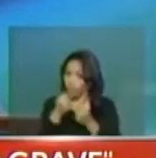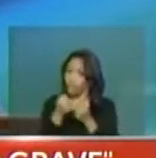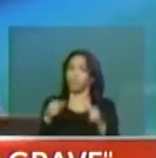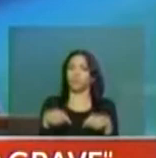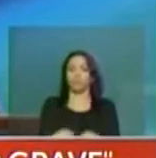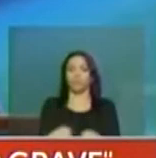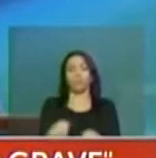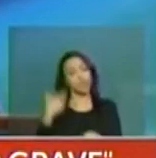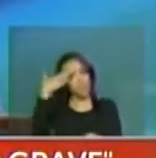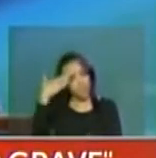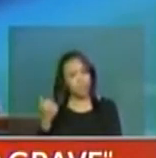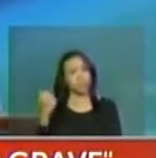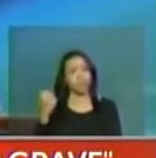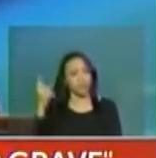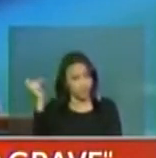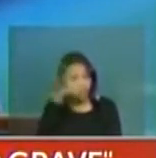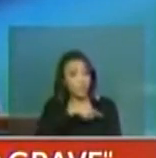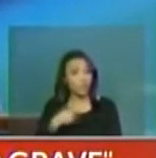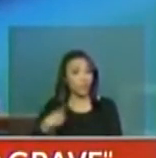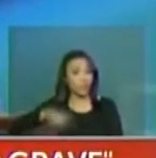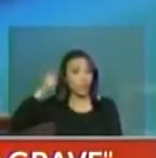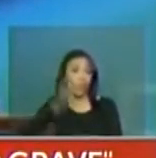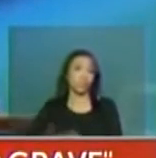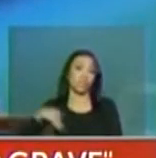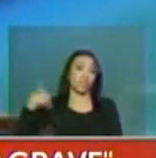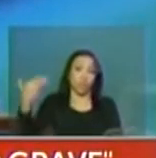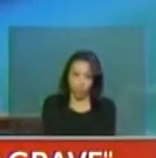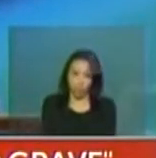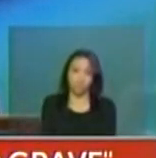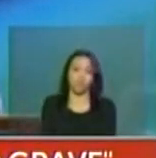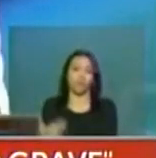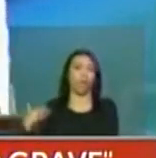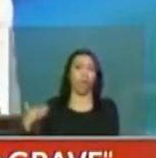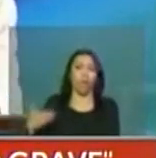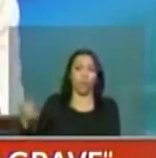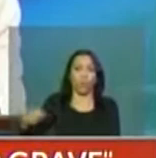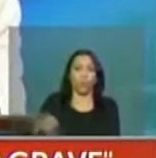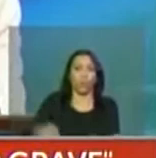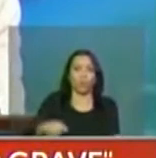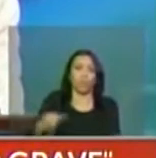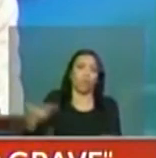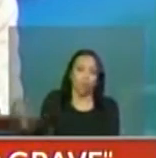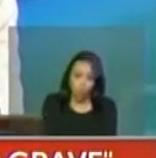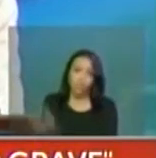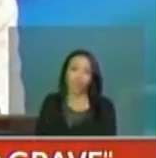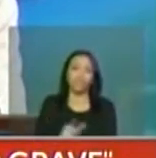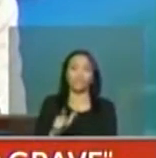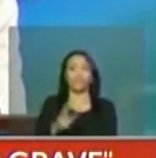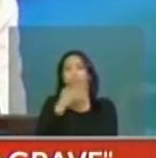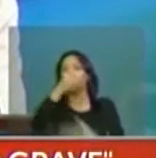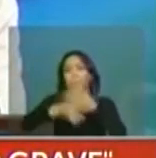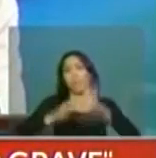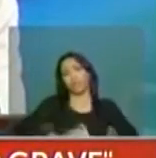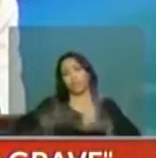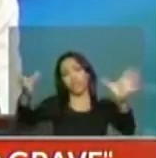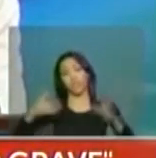expresión y de manifestación. Yo sé también. Ay, no llegué a escuchar. Eu tenho defendido. Yo defiendo, tengo